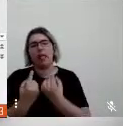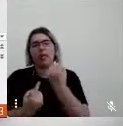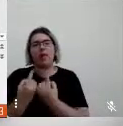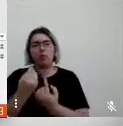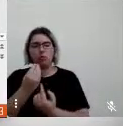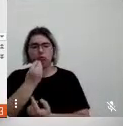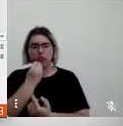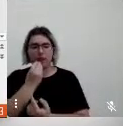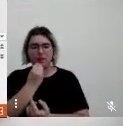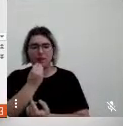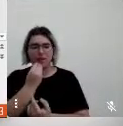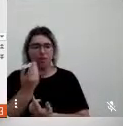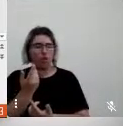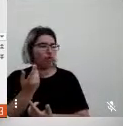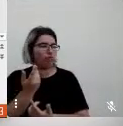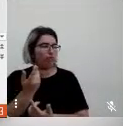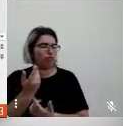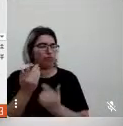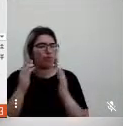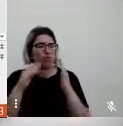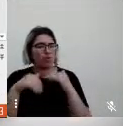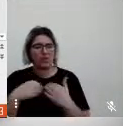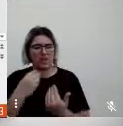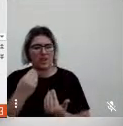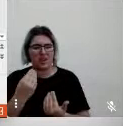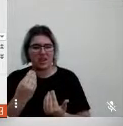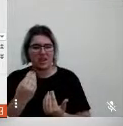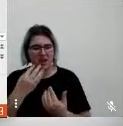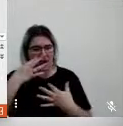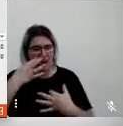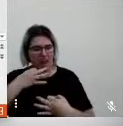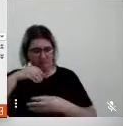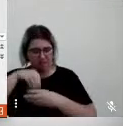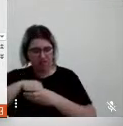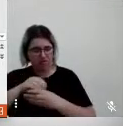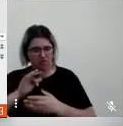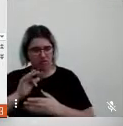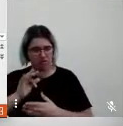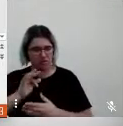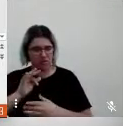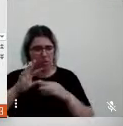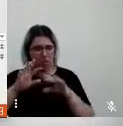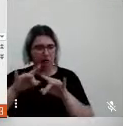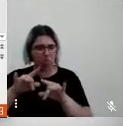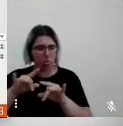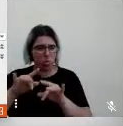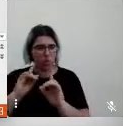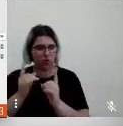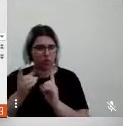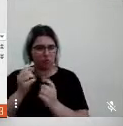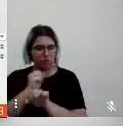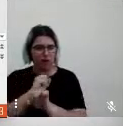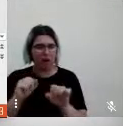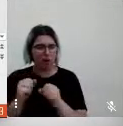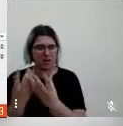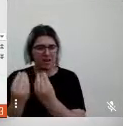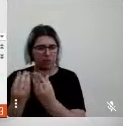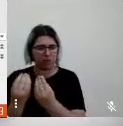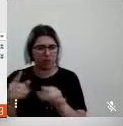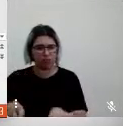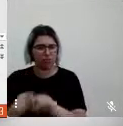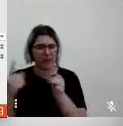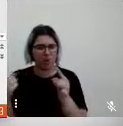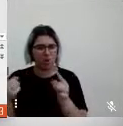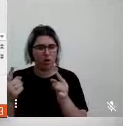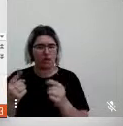tienen nutrición, no tienen nutritivo, no sé. Tienen azúcares y no tienen otros nutrientes o vitaminas. Aquí,